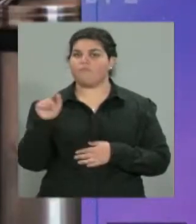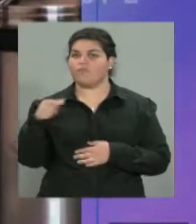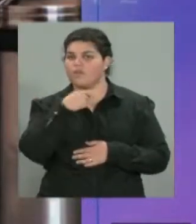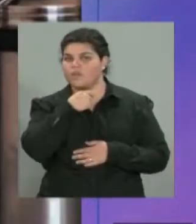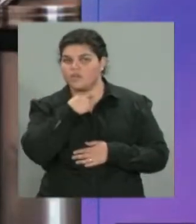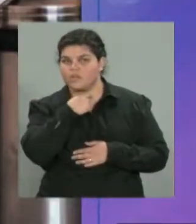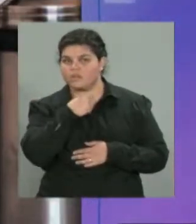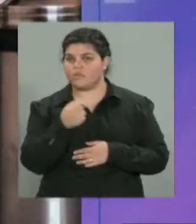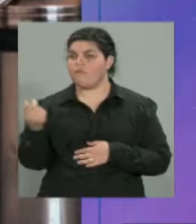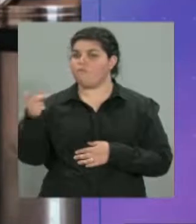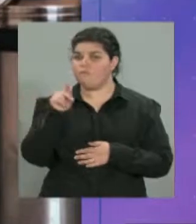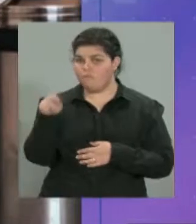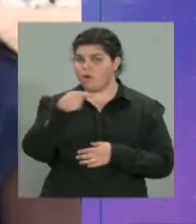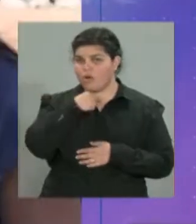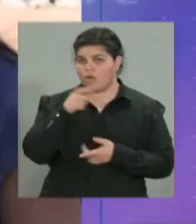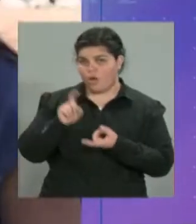¿Te querés casar conmigo?